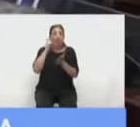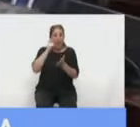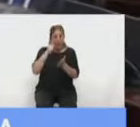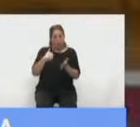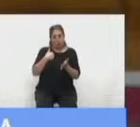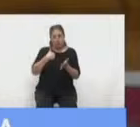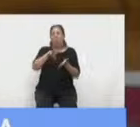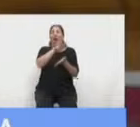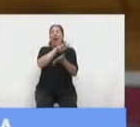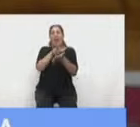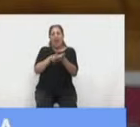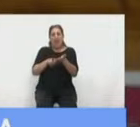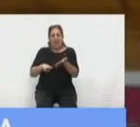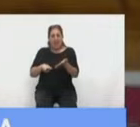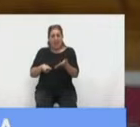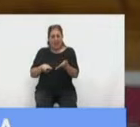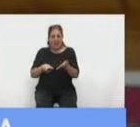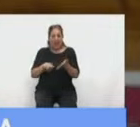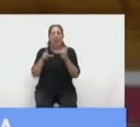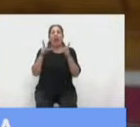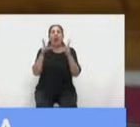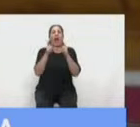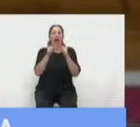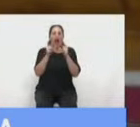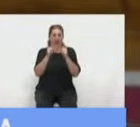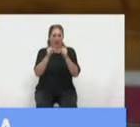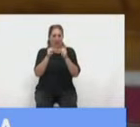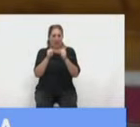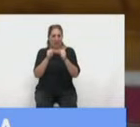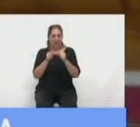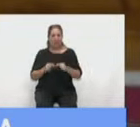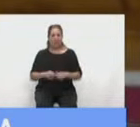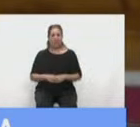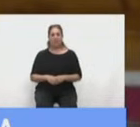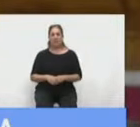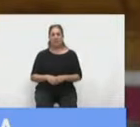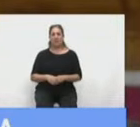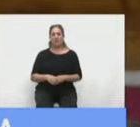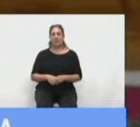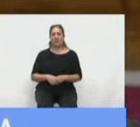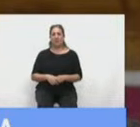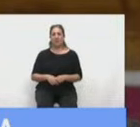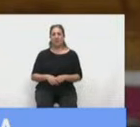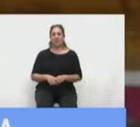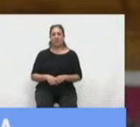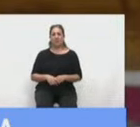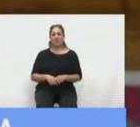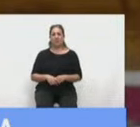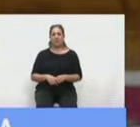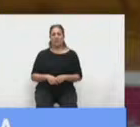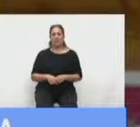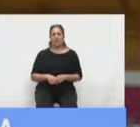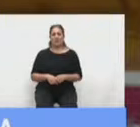voy a cortar el déficit primario, o sea, voy a